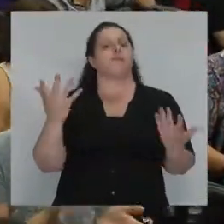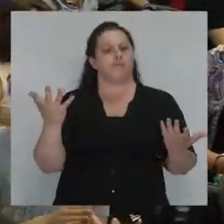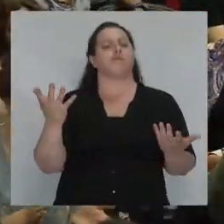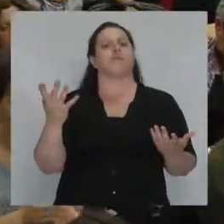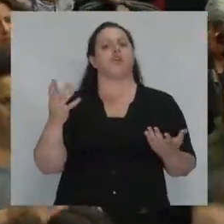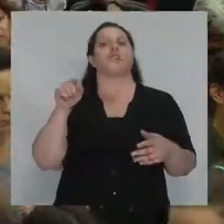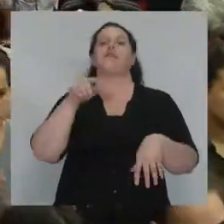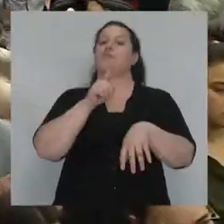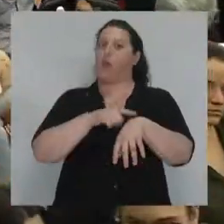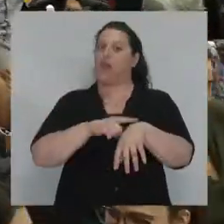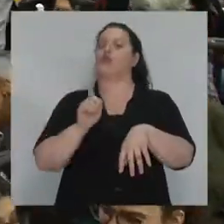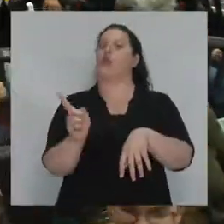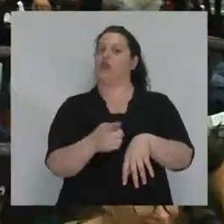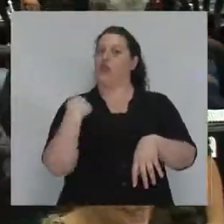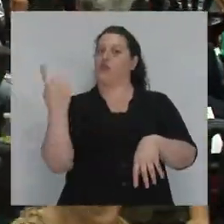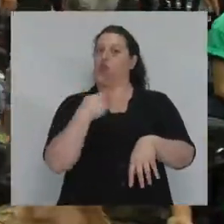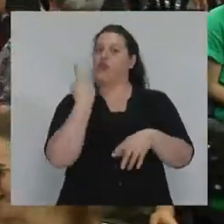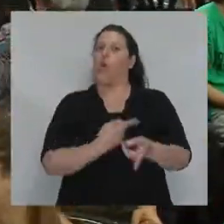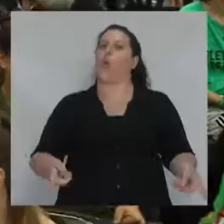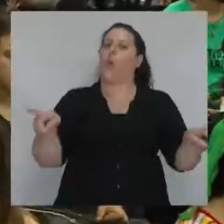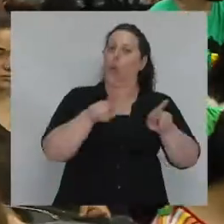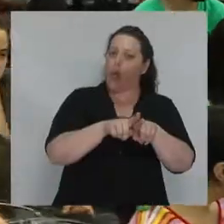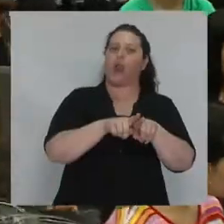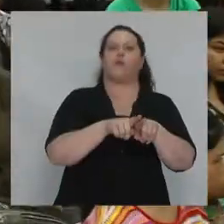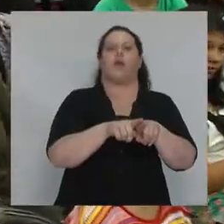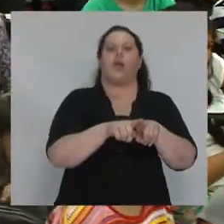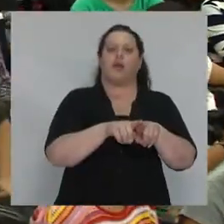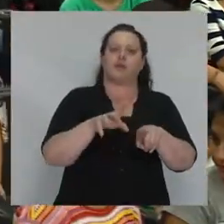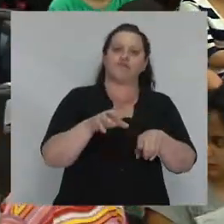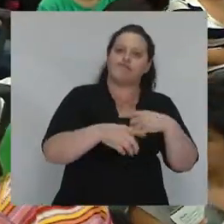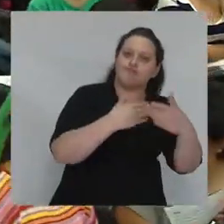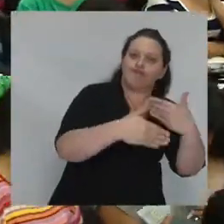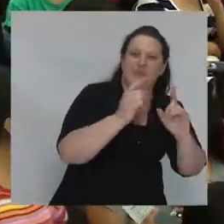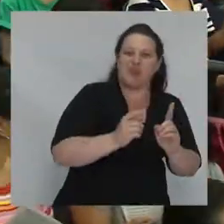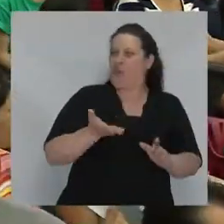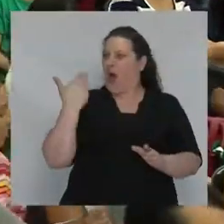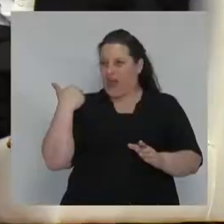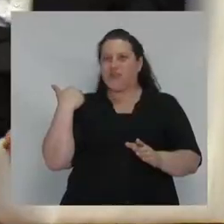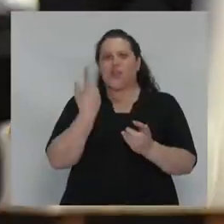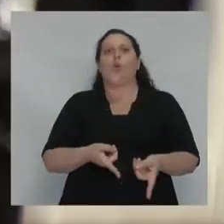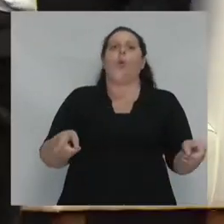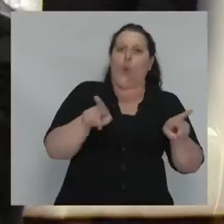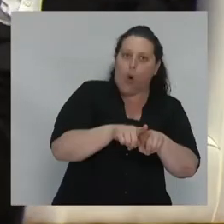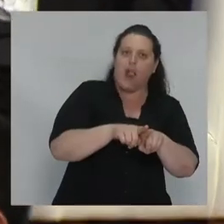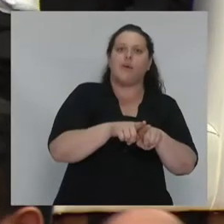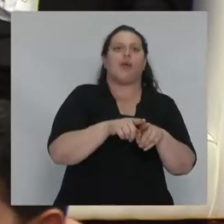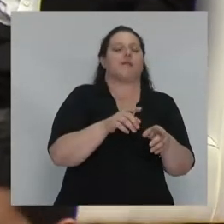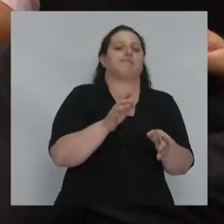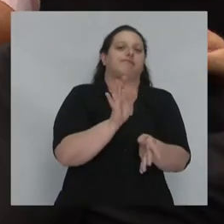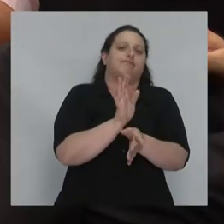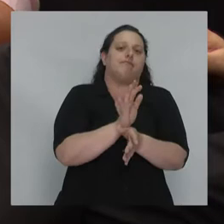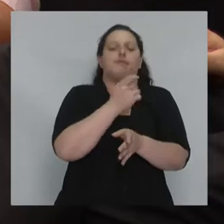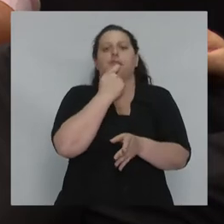en que nosotros volvamos a desarrollar como lo hicimos en el pasado, reformas urbanas